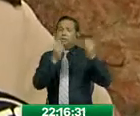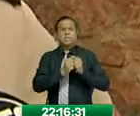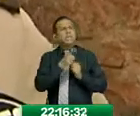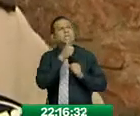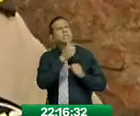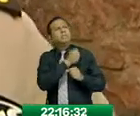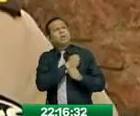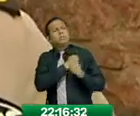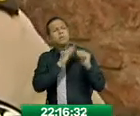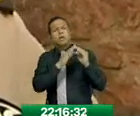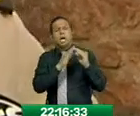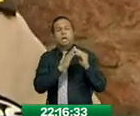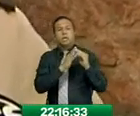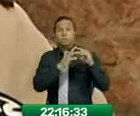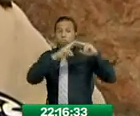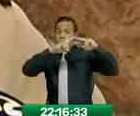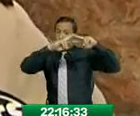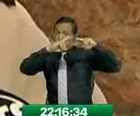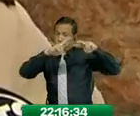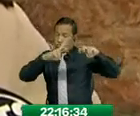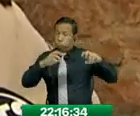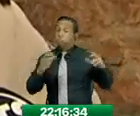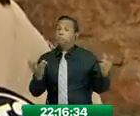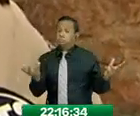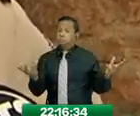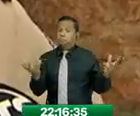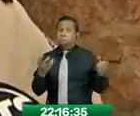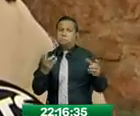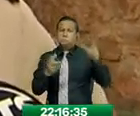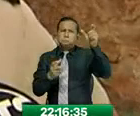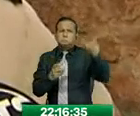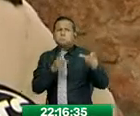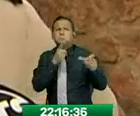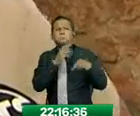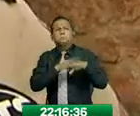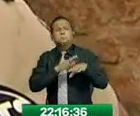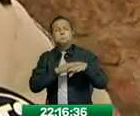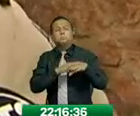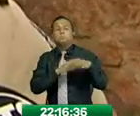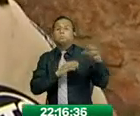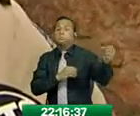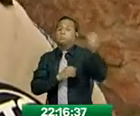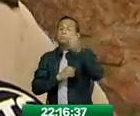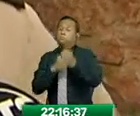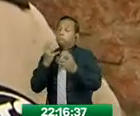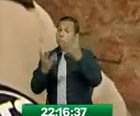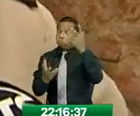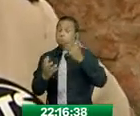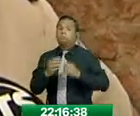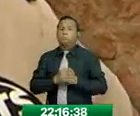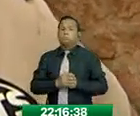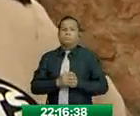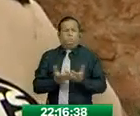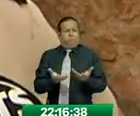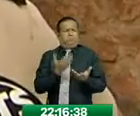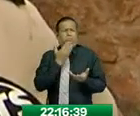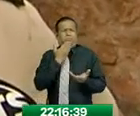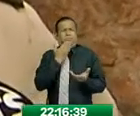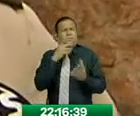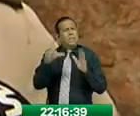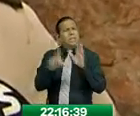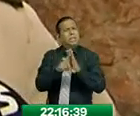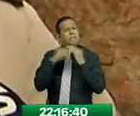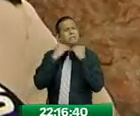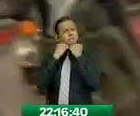propietario de esa vivienda y dentro de las investigaciones poder detener alguna persona y que responda por esta actividad hasta cierto punto ilícita y que va en contra de